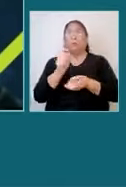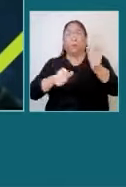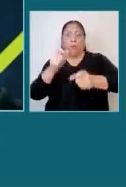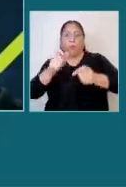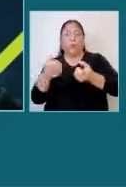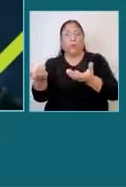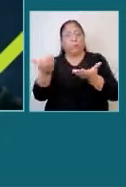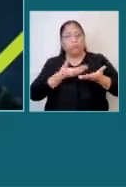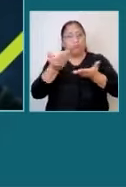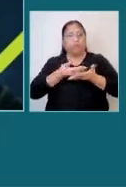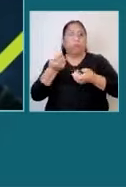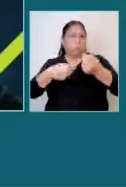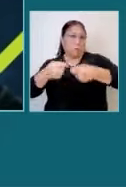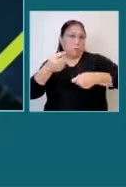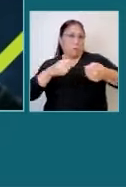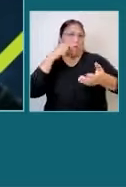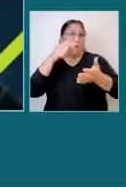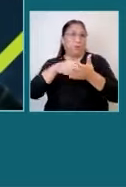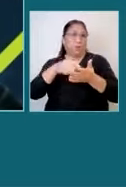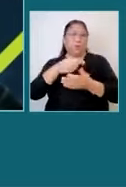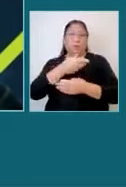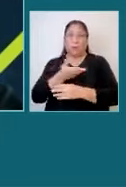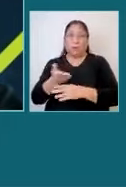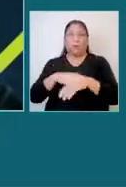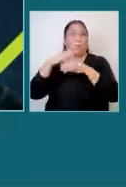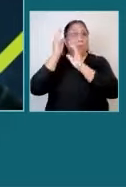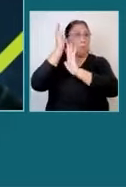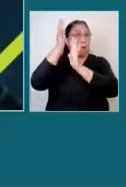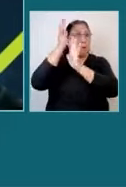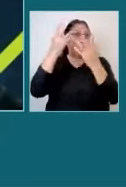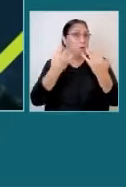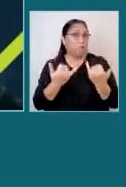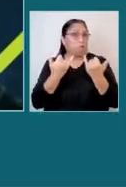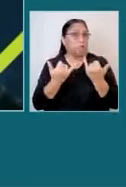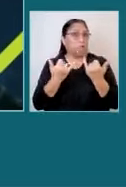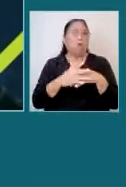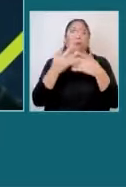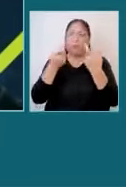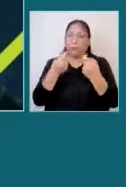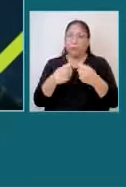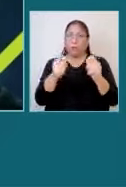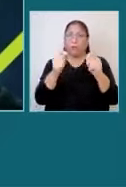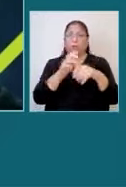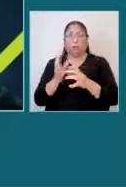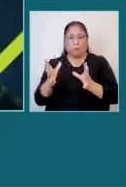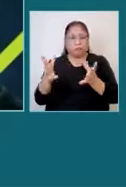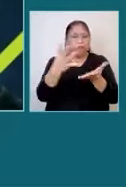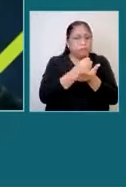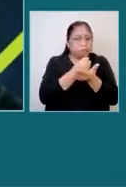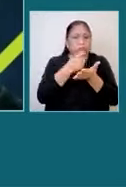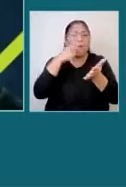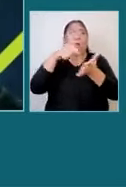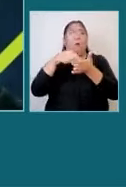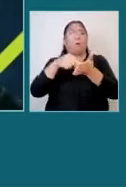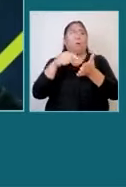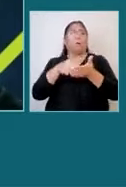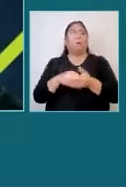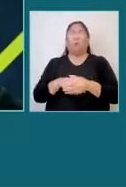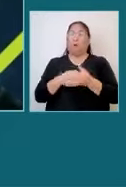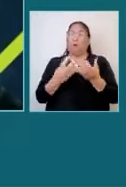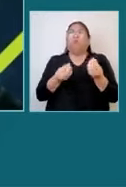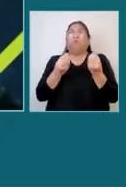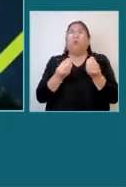proveedores, mentores. Entonces, aquí en esta plenaria hoy vamos a tratar el corporate venture como el venture